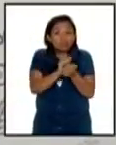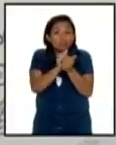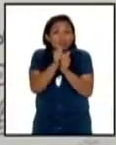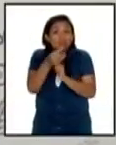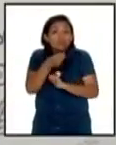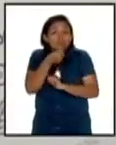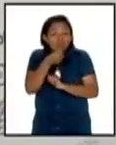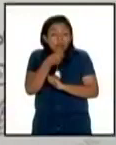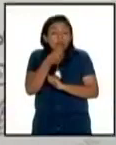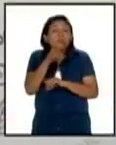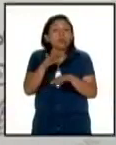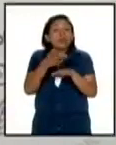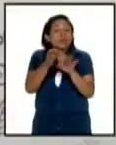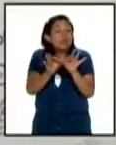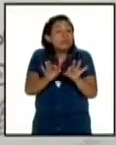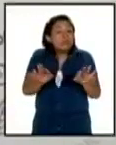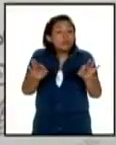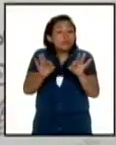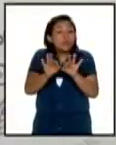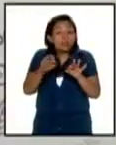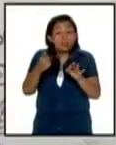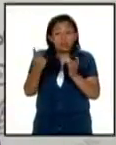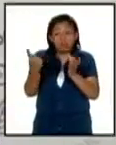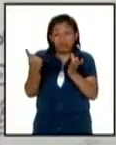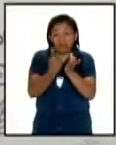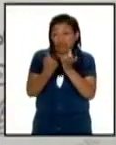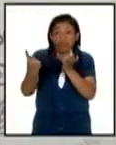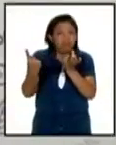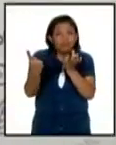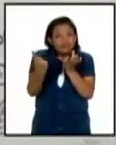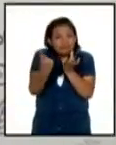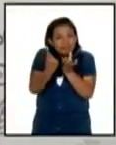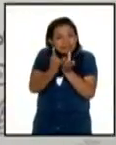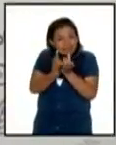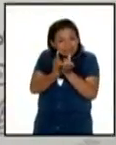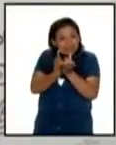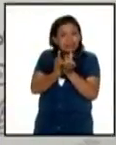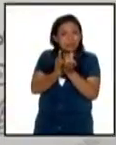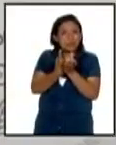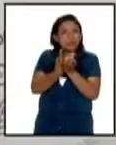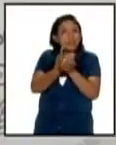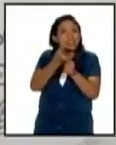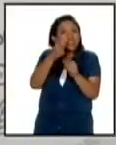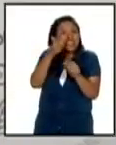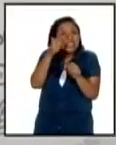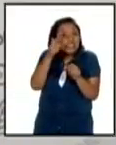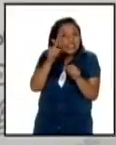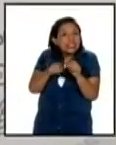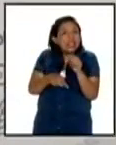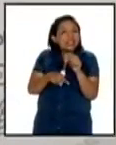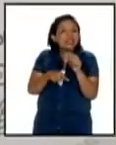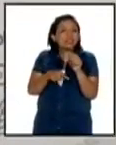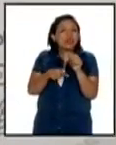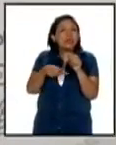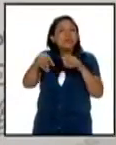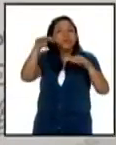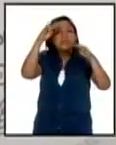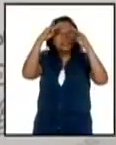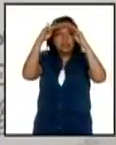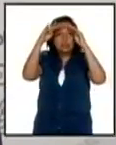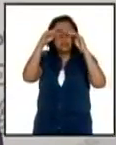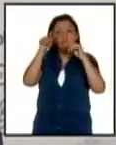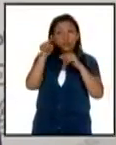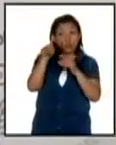importante incluir a las personas, pero eliminando esta situación en donde se piensa que tú al tener